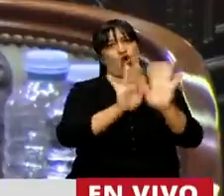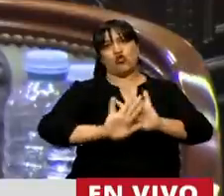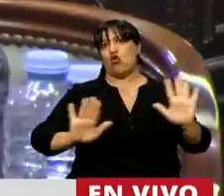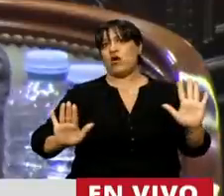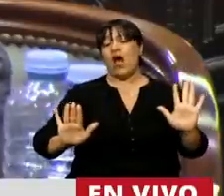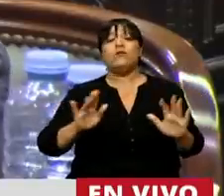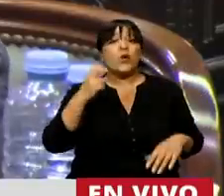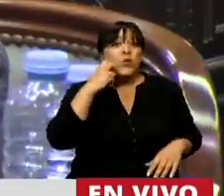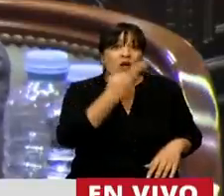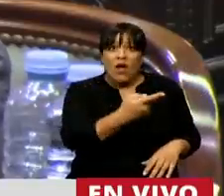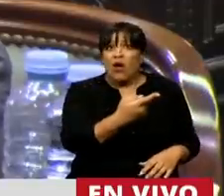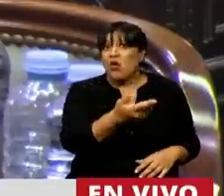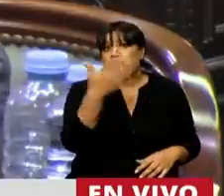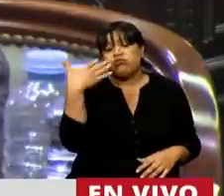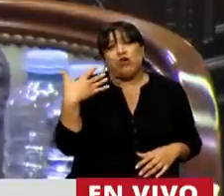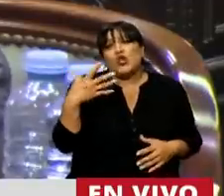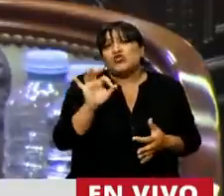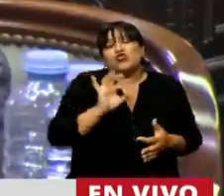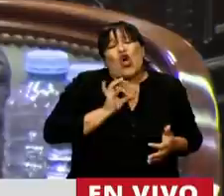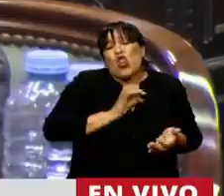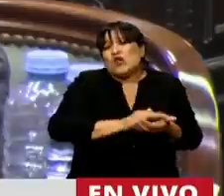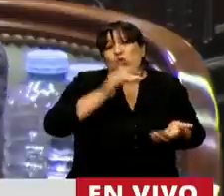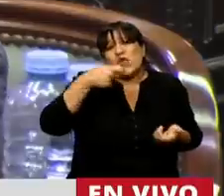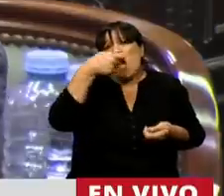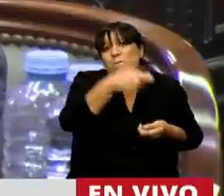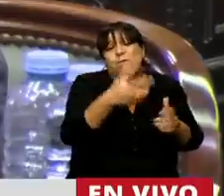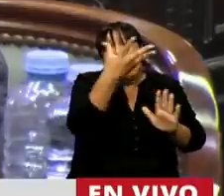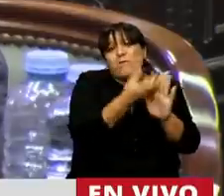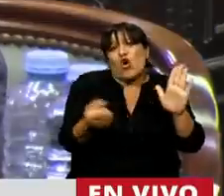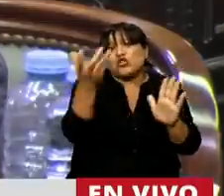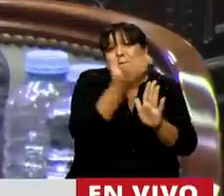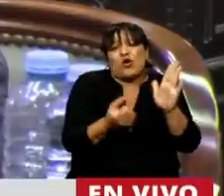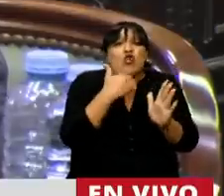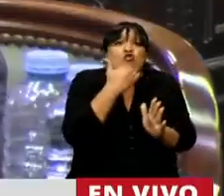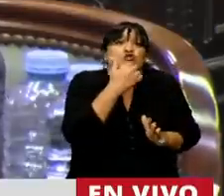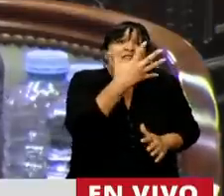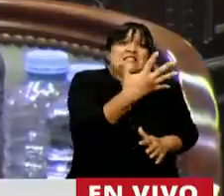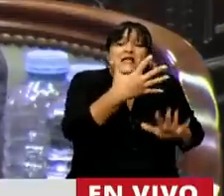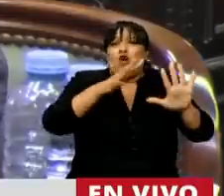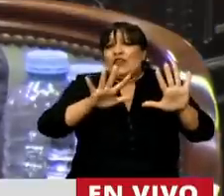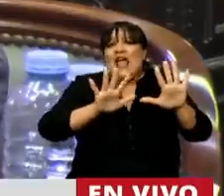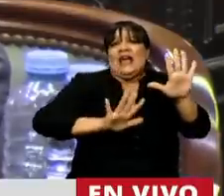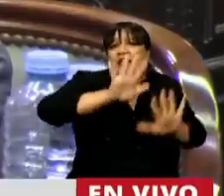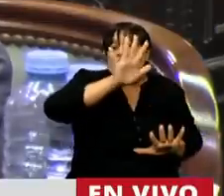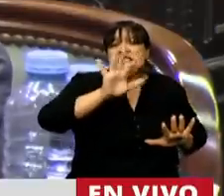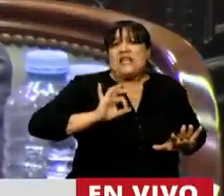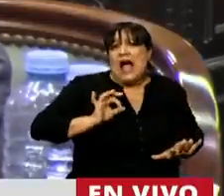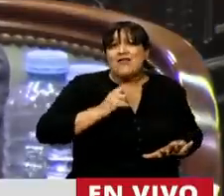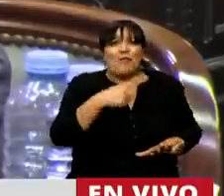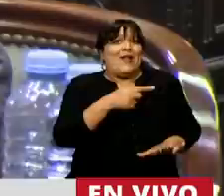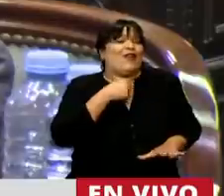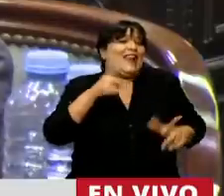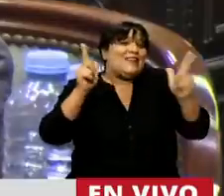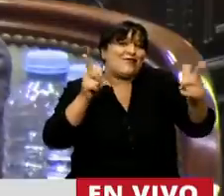los viejos, los tipos aportaron toda su vida. Y no saben cuánto van a vivir, si son 5, 10, 15, 20 años, pero lo quieren disfrutar con